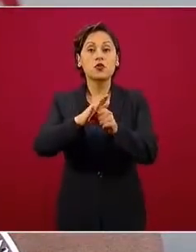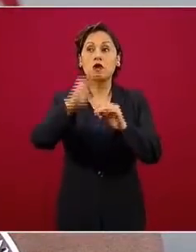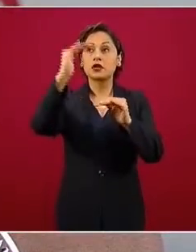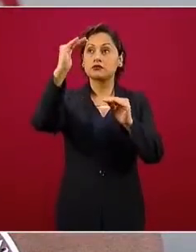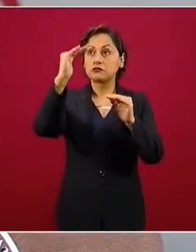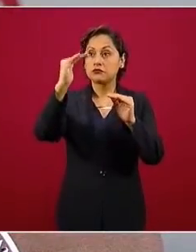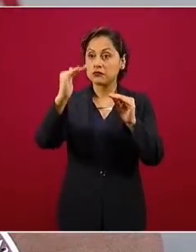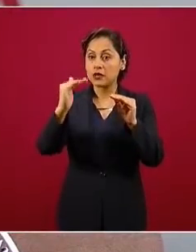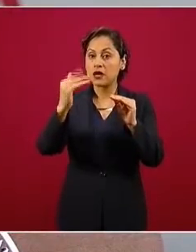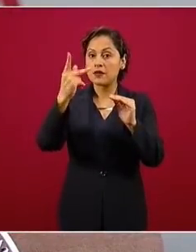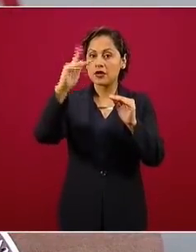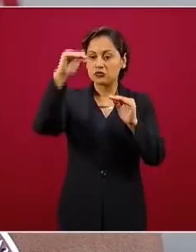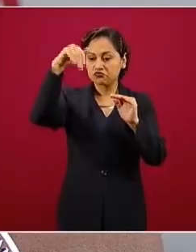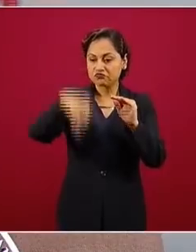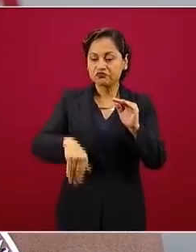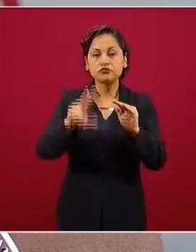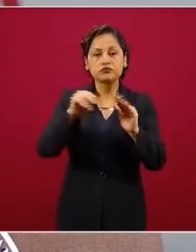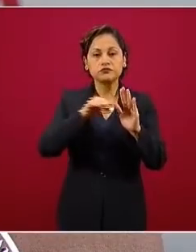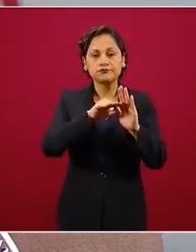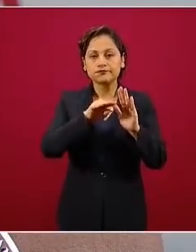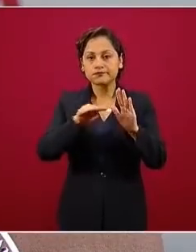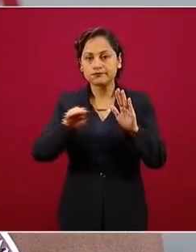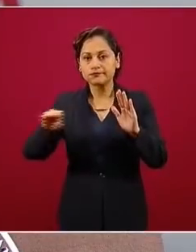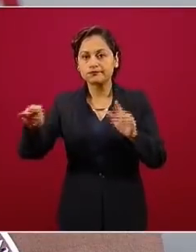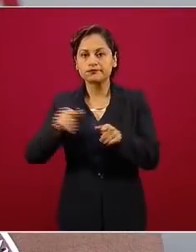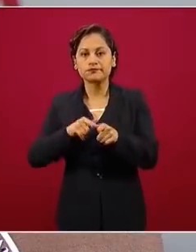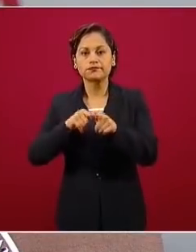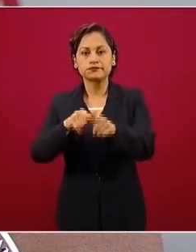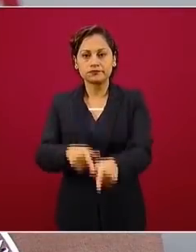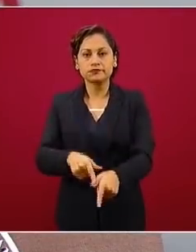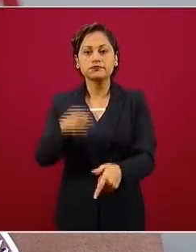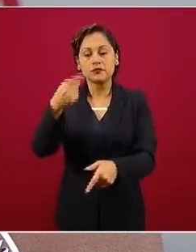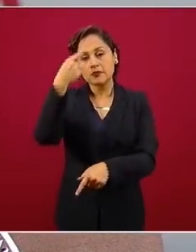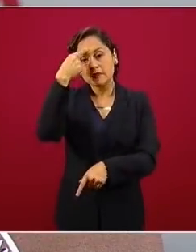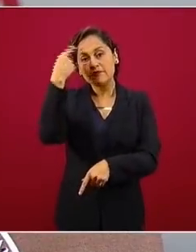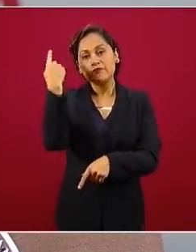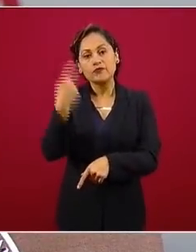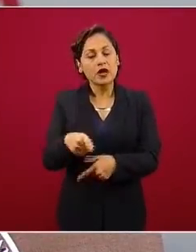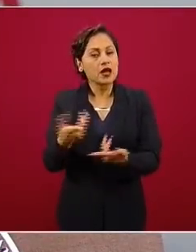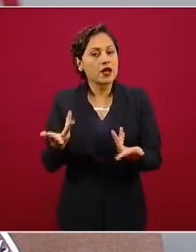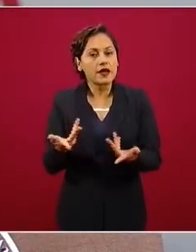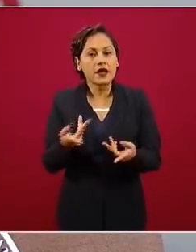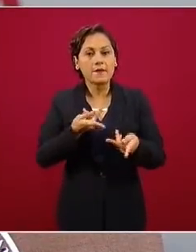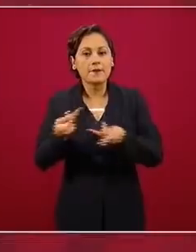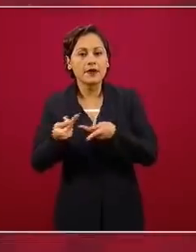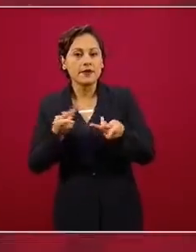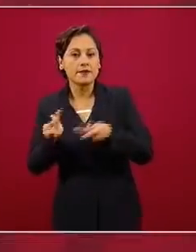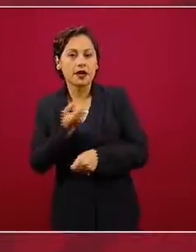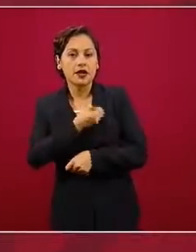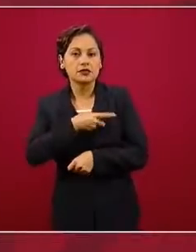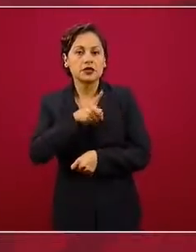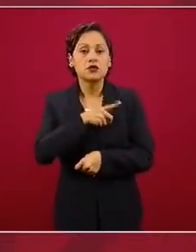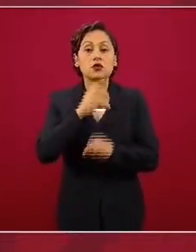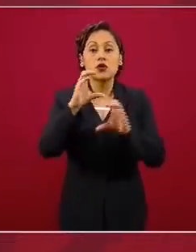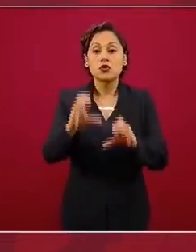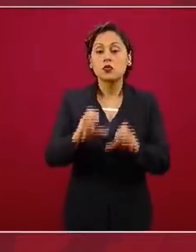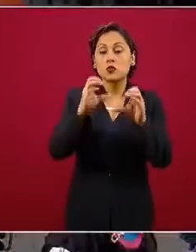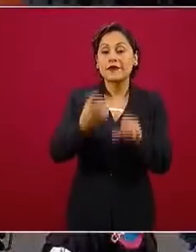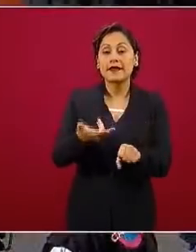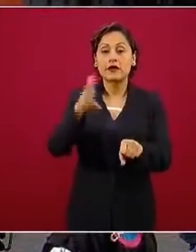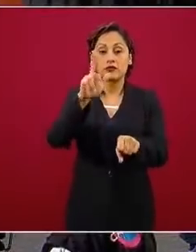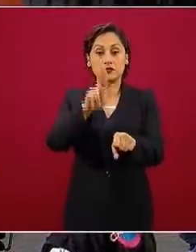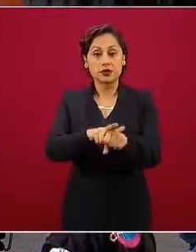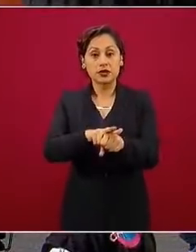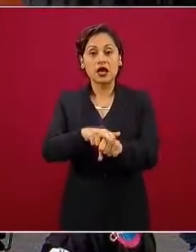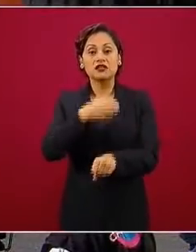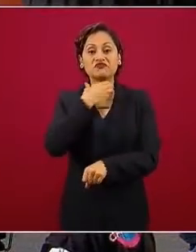máxima demanda de servicios de salud, con el fin, precisamente, como se ha logrado en México, de que no se sobreocupen los hospitales. De manera